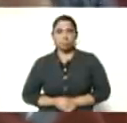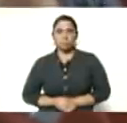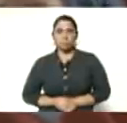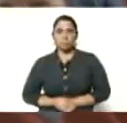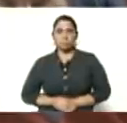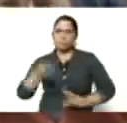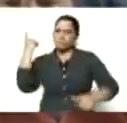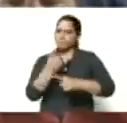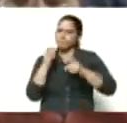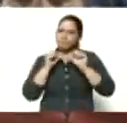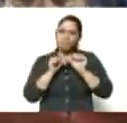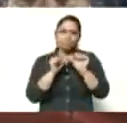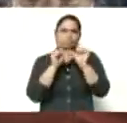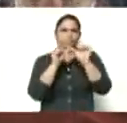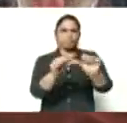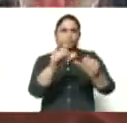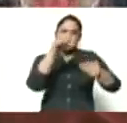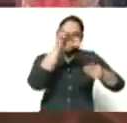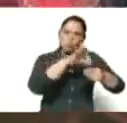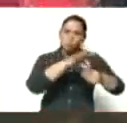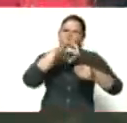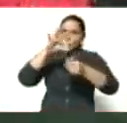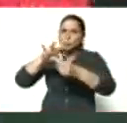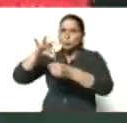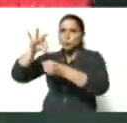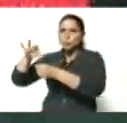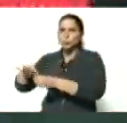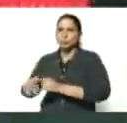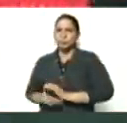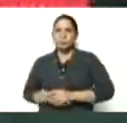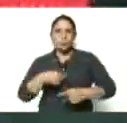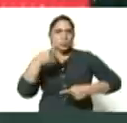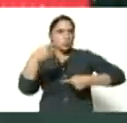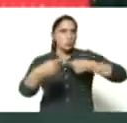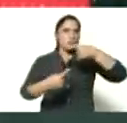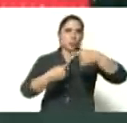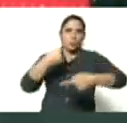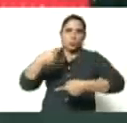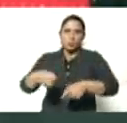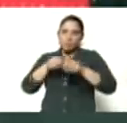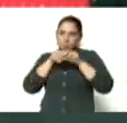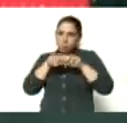que debemos mantener, cultivar de generación en generación.